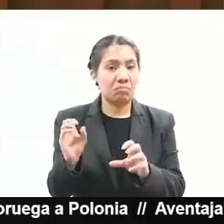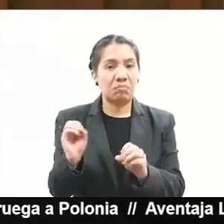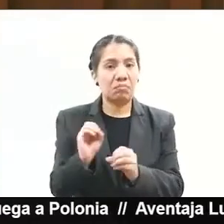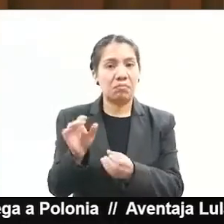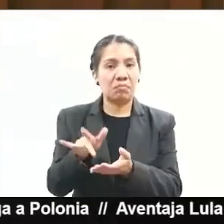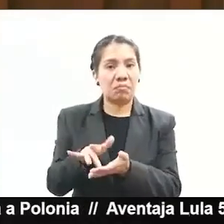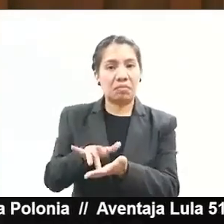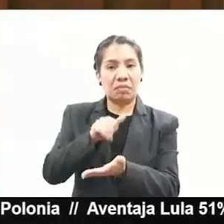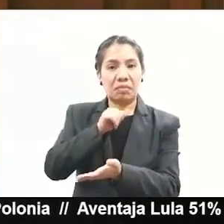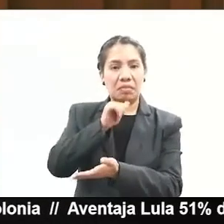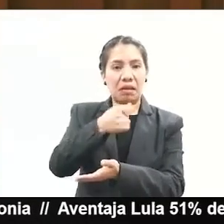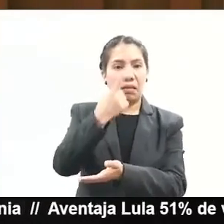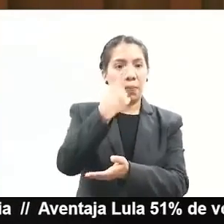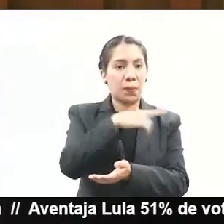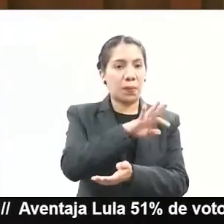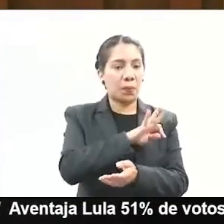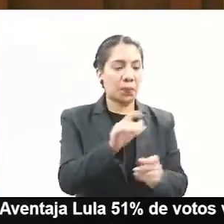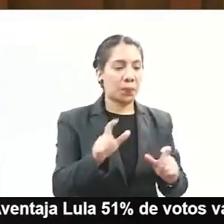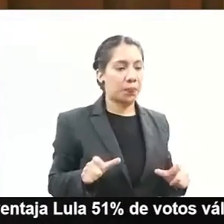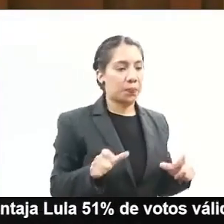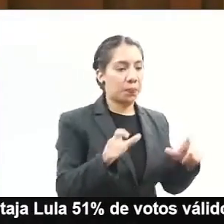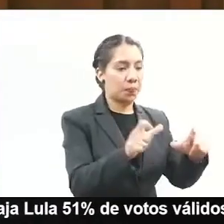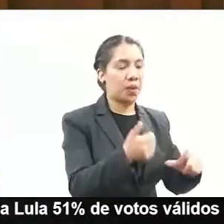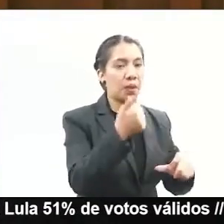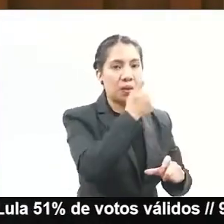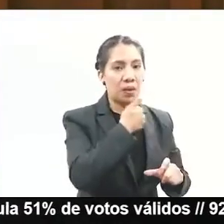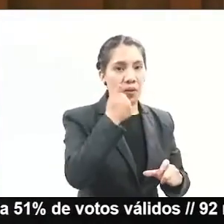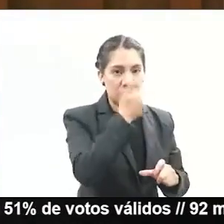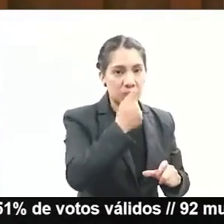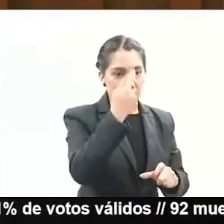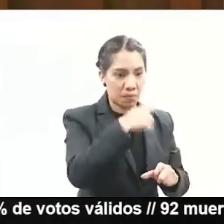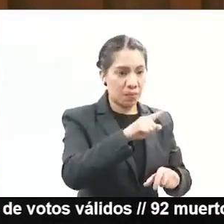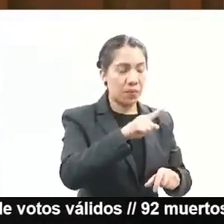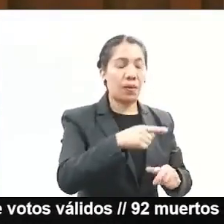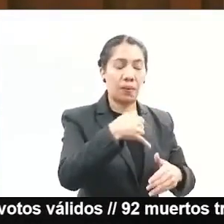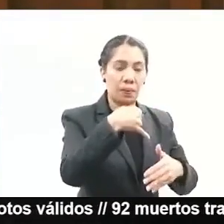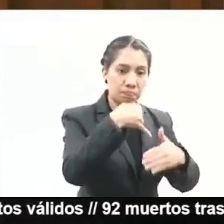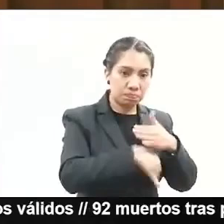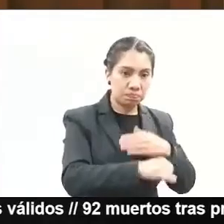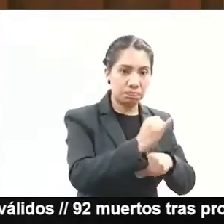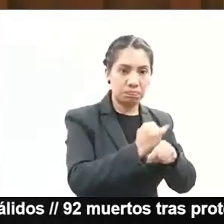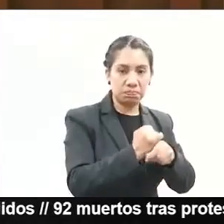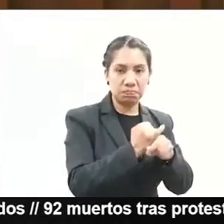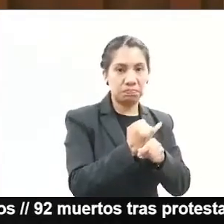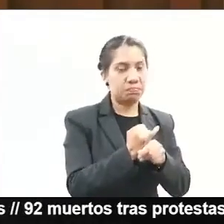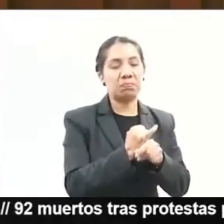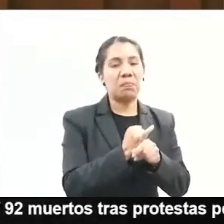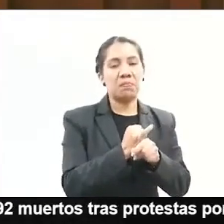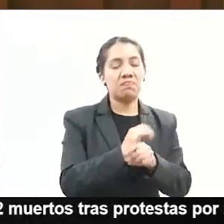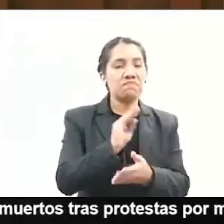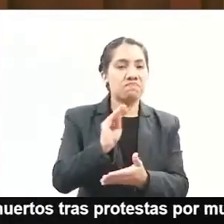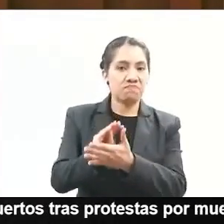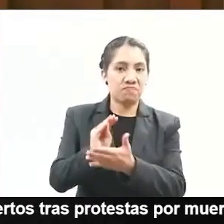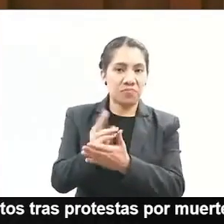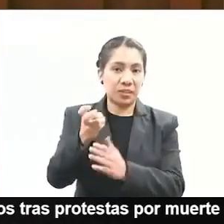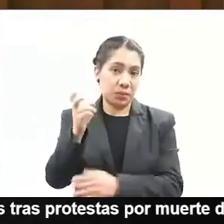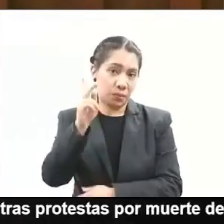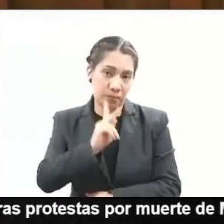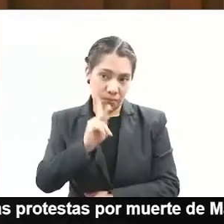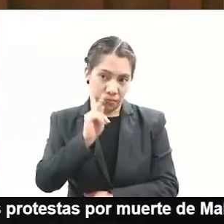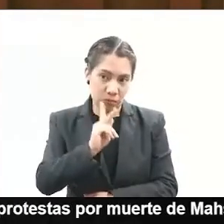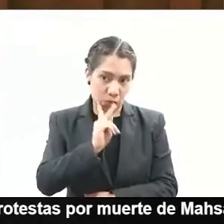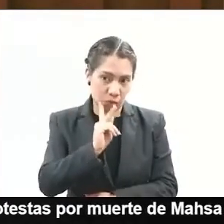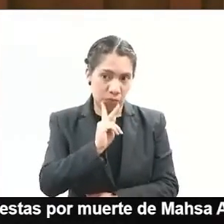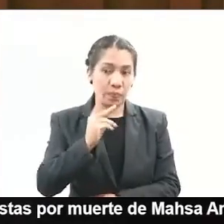de los jóvenes ni la investigación del caso. Nos enteramos, digamos, de esas interceptaciones el